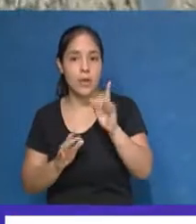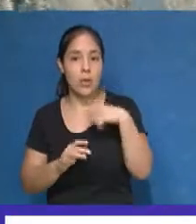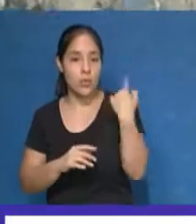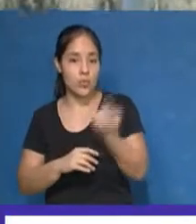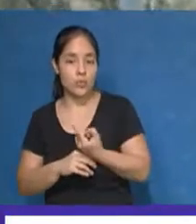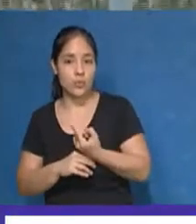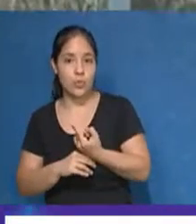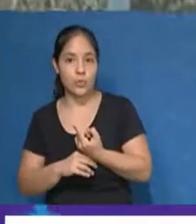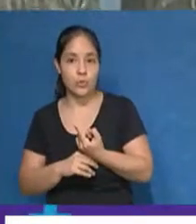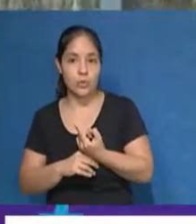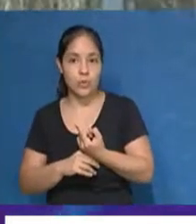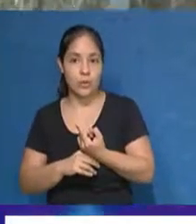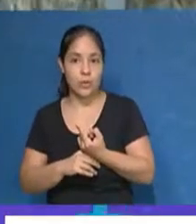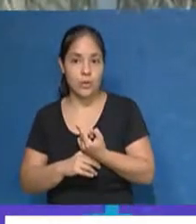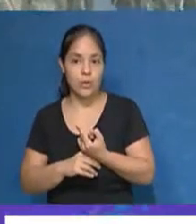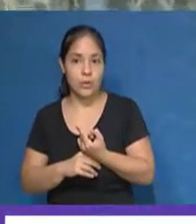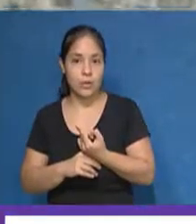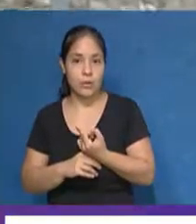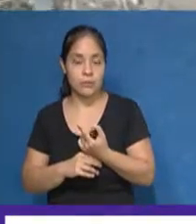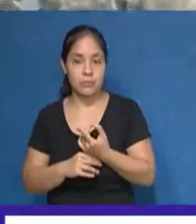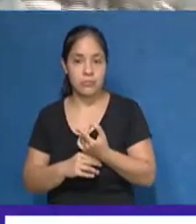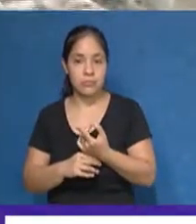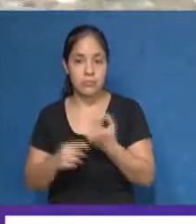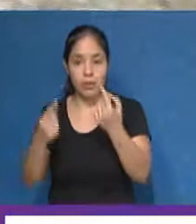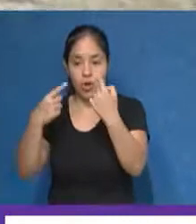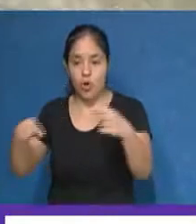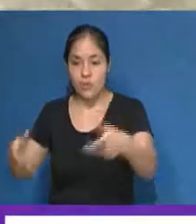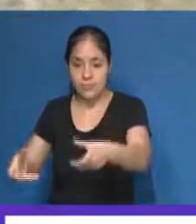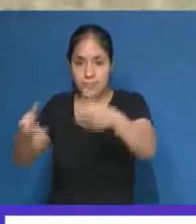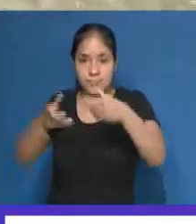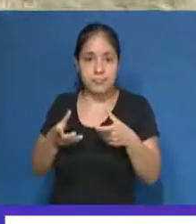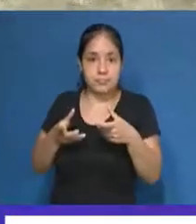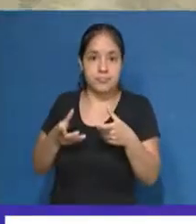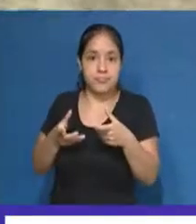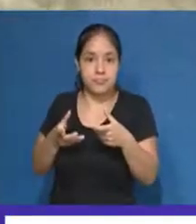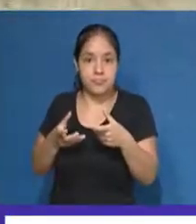Nosotros se nos ha hecho entrega en el arzobispado de